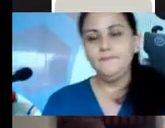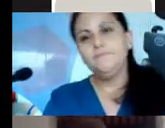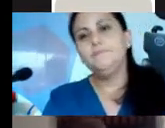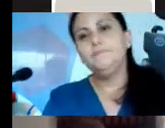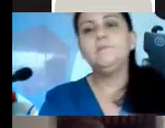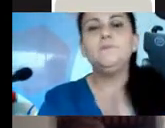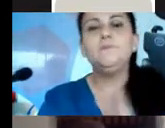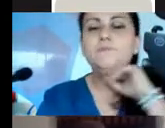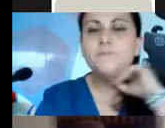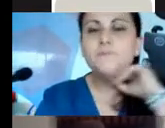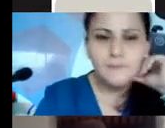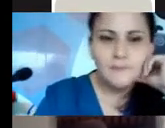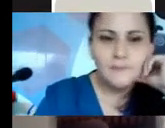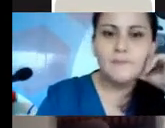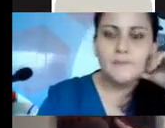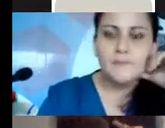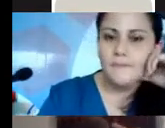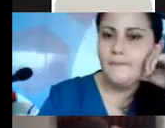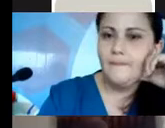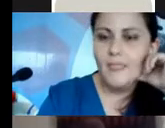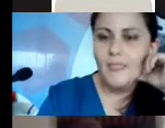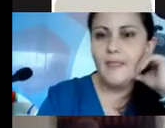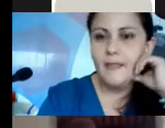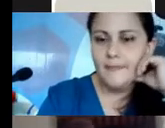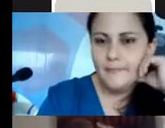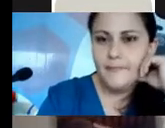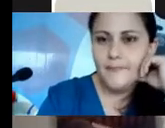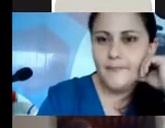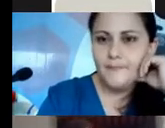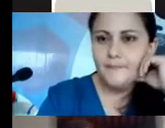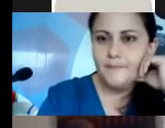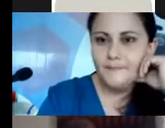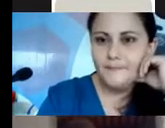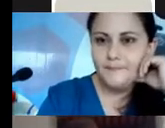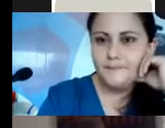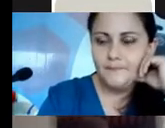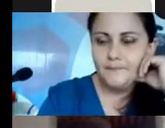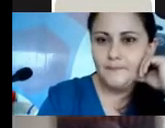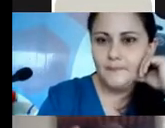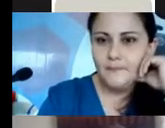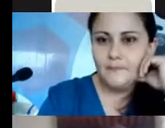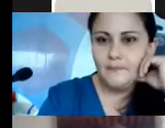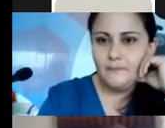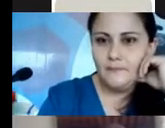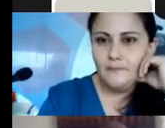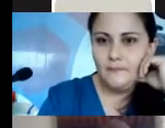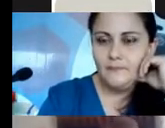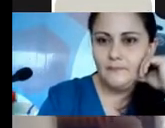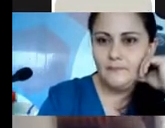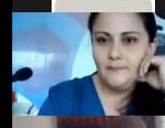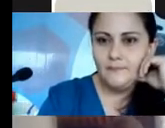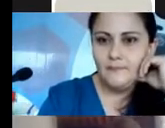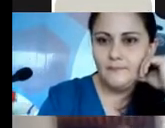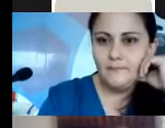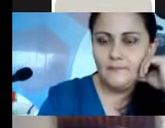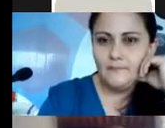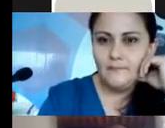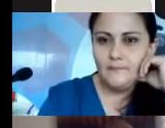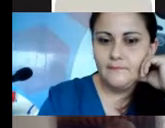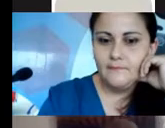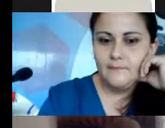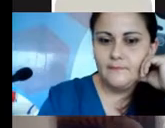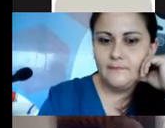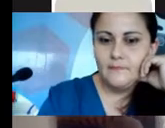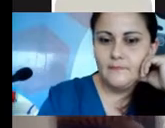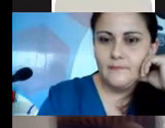de crecimiento de altura, o cada 2 pulgadas de crecimiento de altura, yo tengo, no sé,